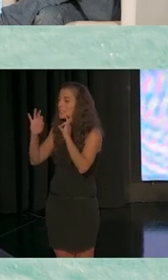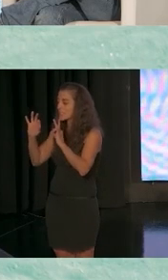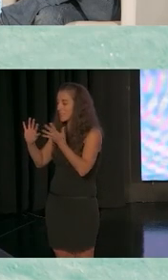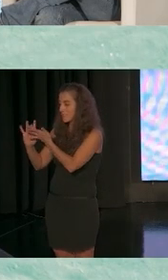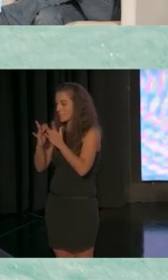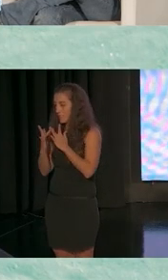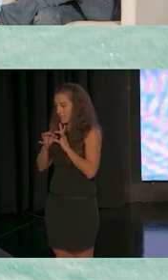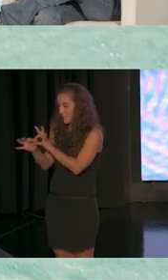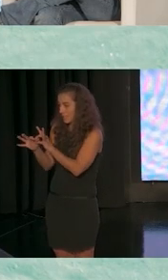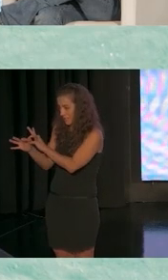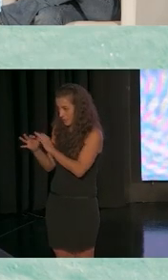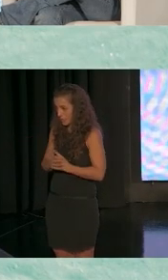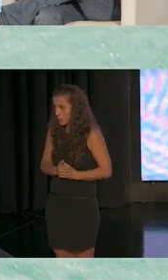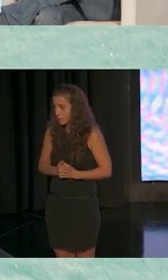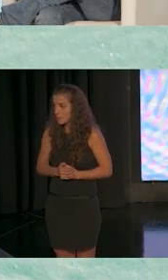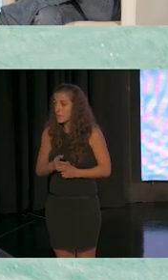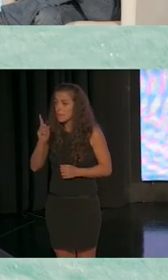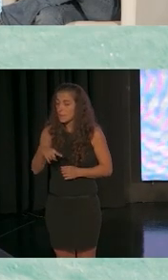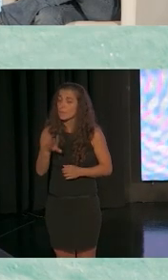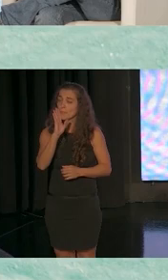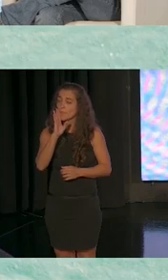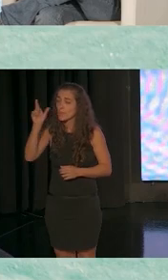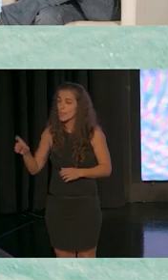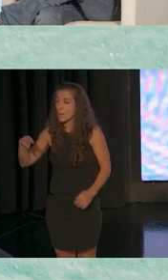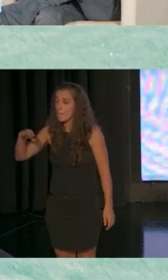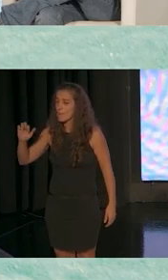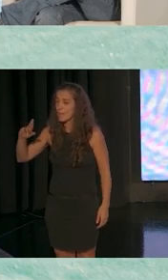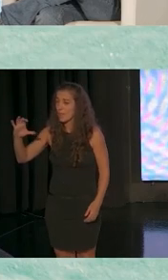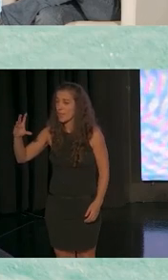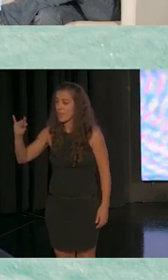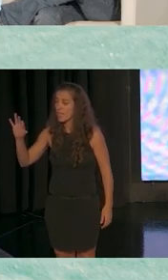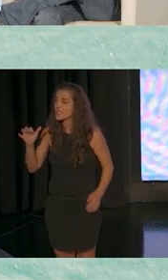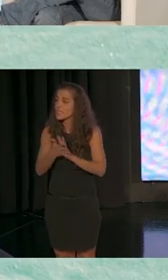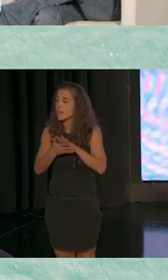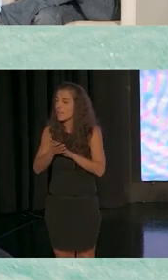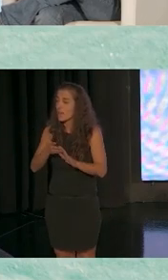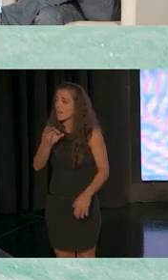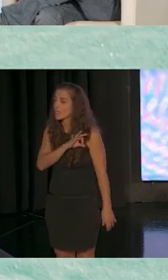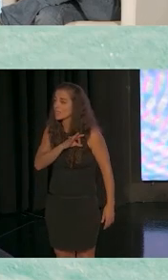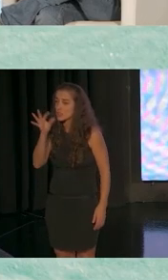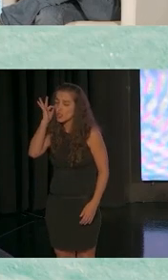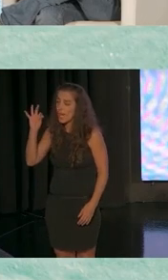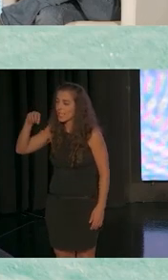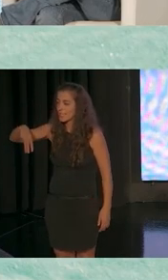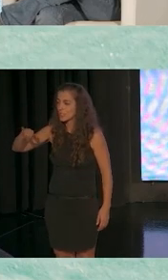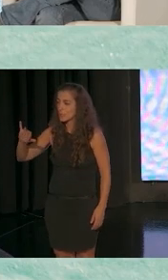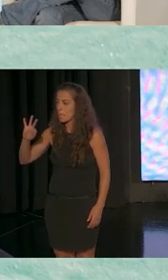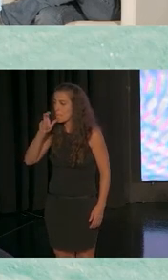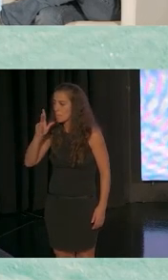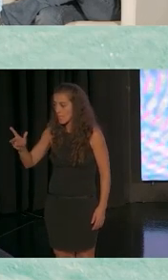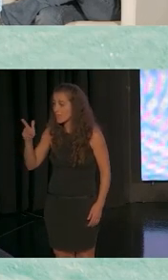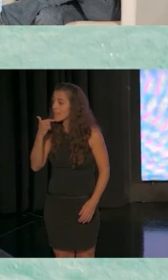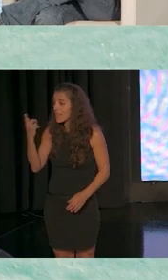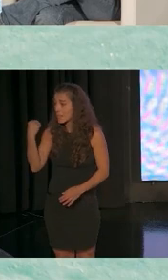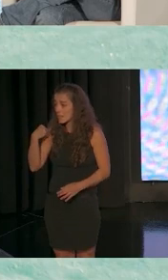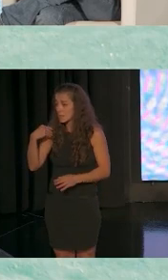interdependencia les hablaba Mercedes de un trabajo de de la autora que les presentaba de Annette carmil of Smith que se titula justo así abrazando la